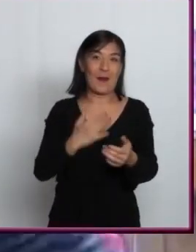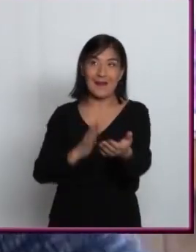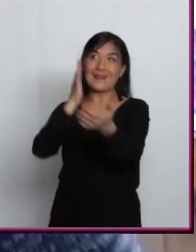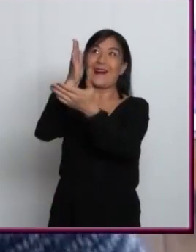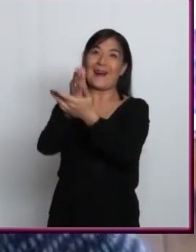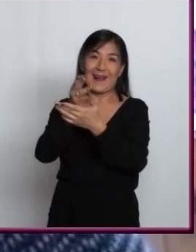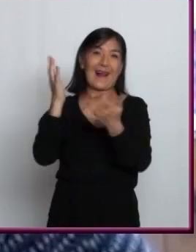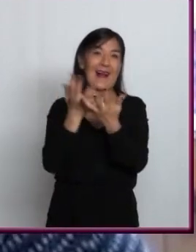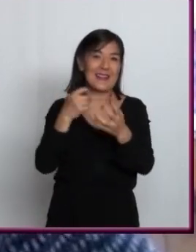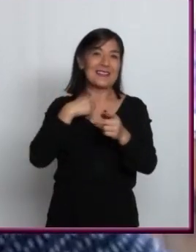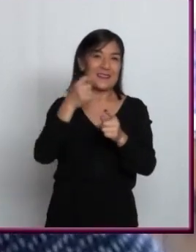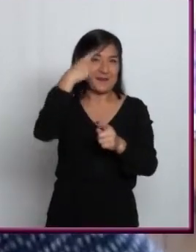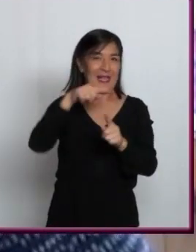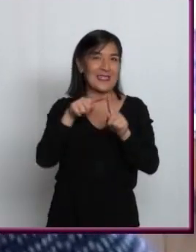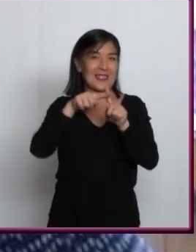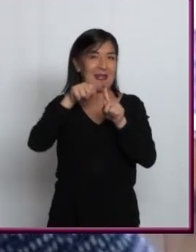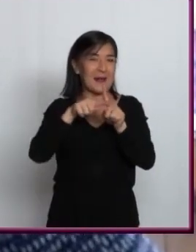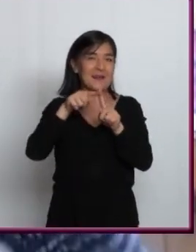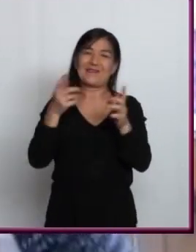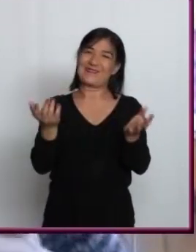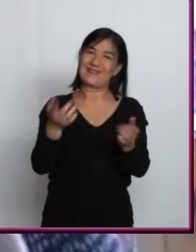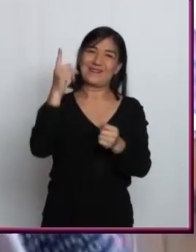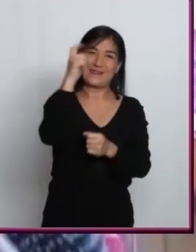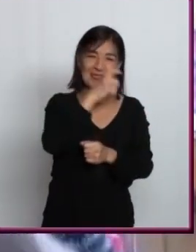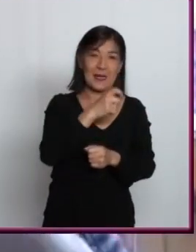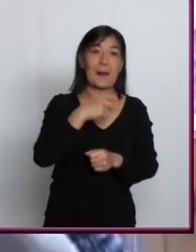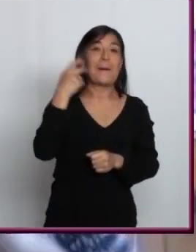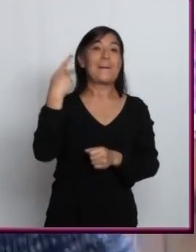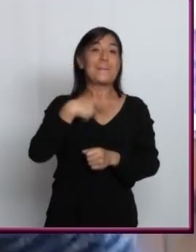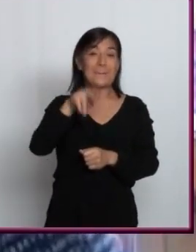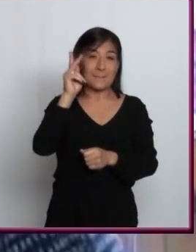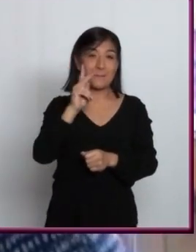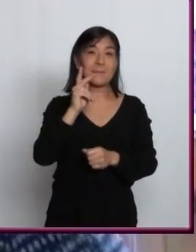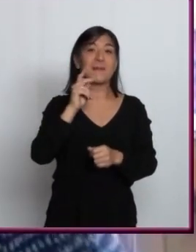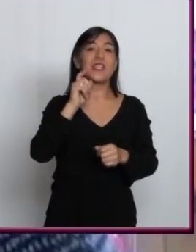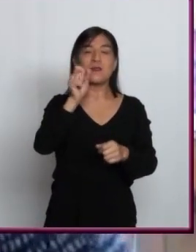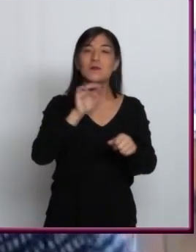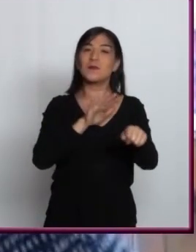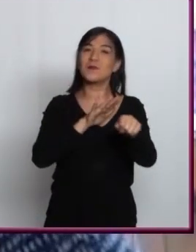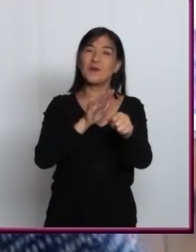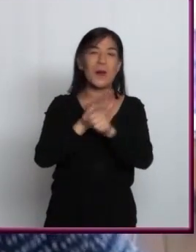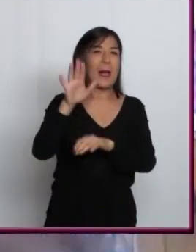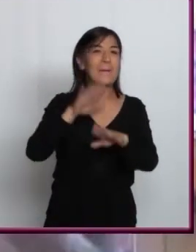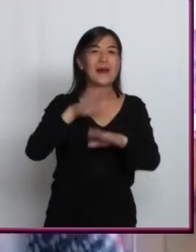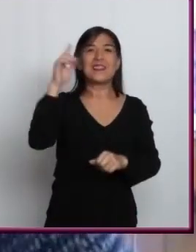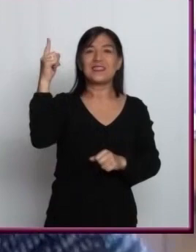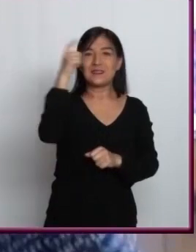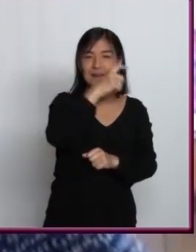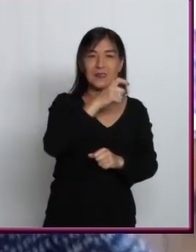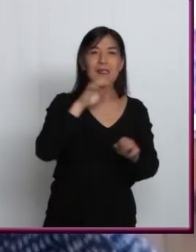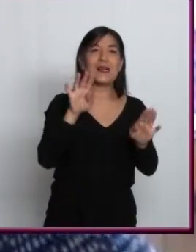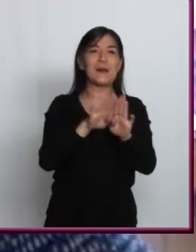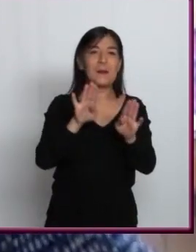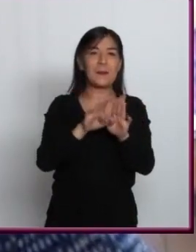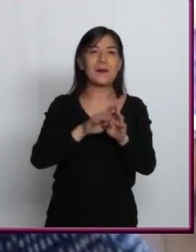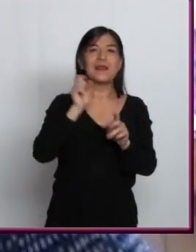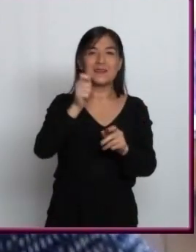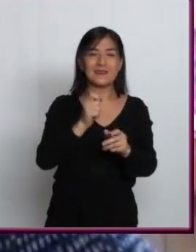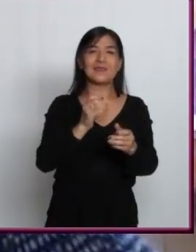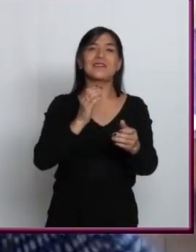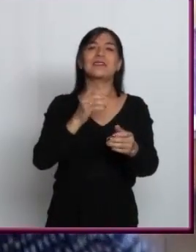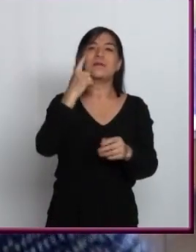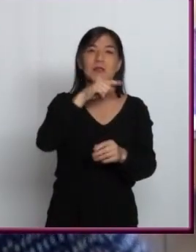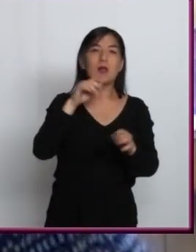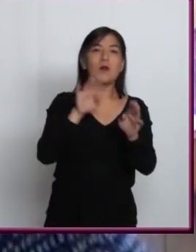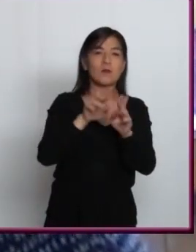termómetro, eso también lo hace muy difícil. Pero la principal dificultad es que las estrellas a las que están orbitando